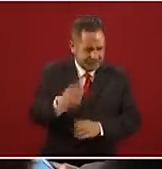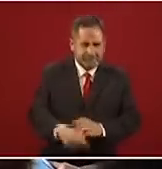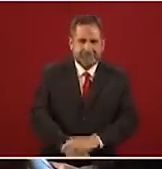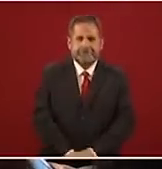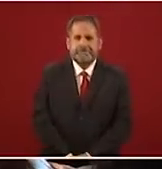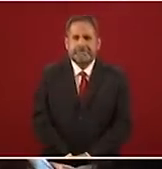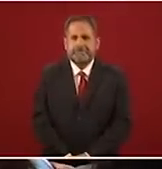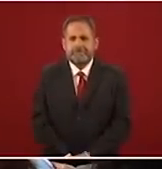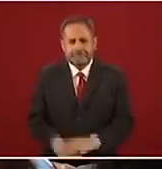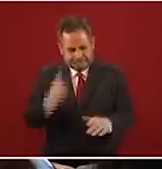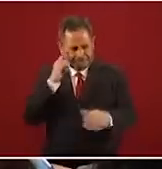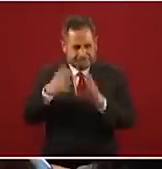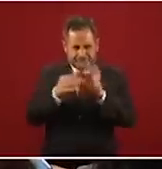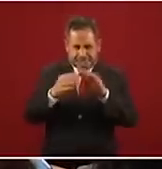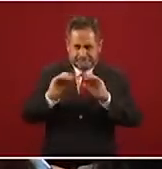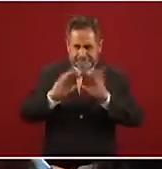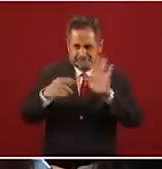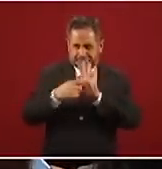Nada más para